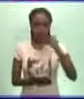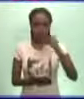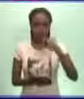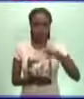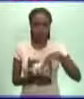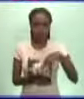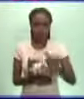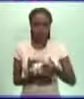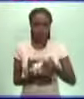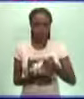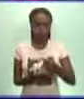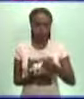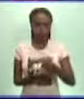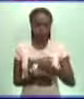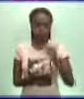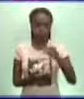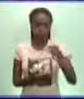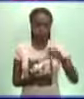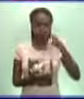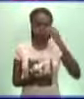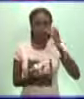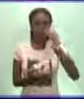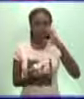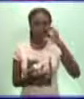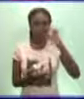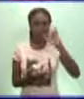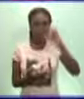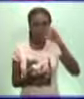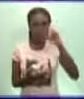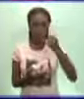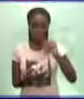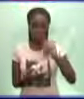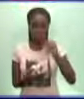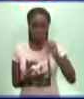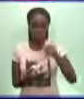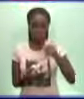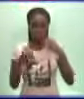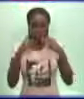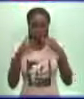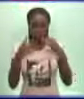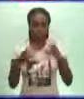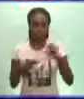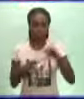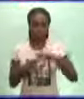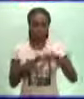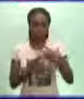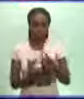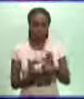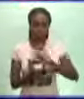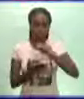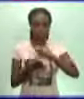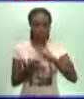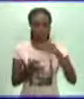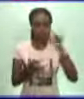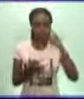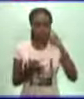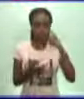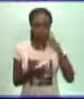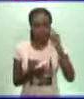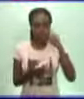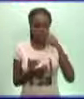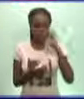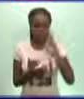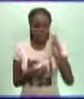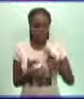que representa a Cecilia Valdés. Es el escenario donde ocurren los hechos finales de la